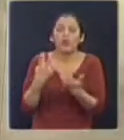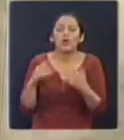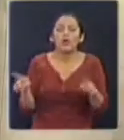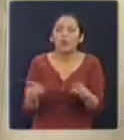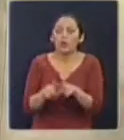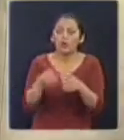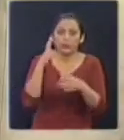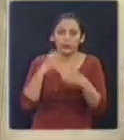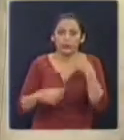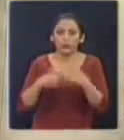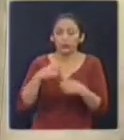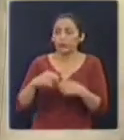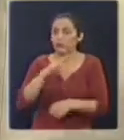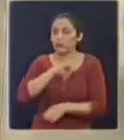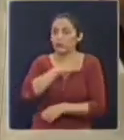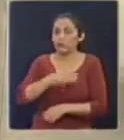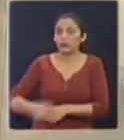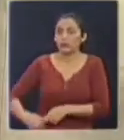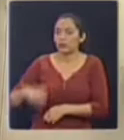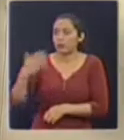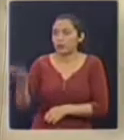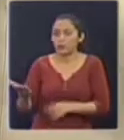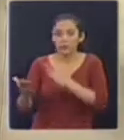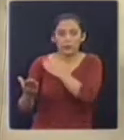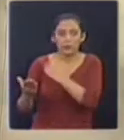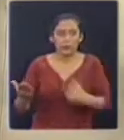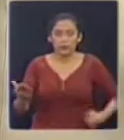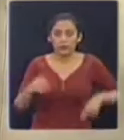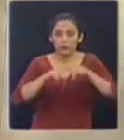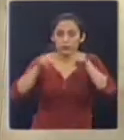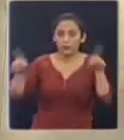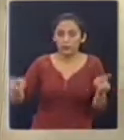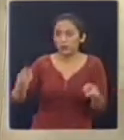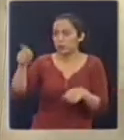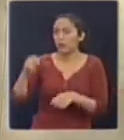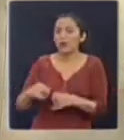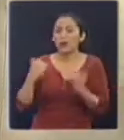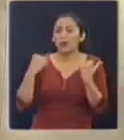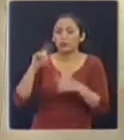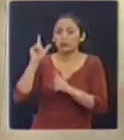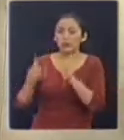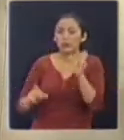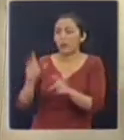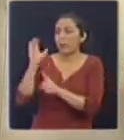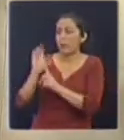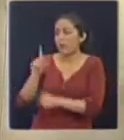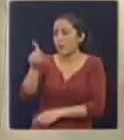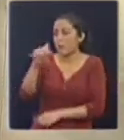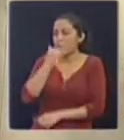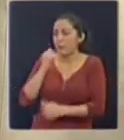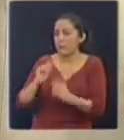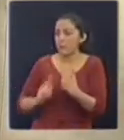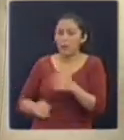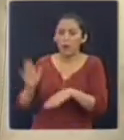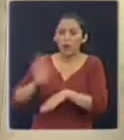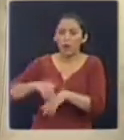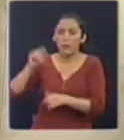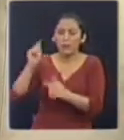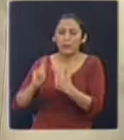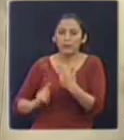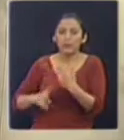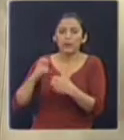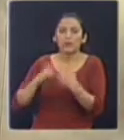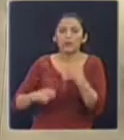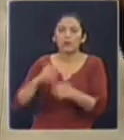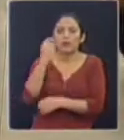por el manejo económico. Y hay casos que han estallado en otras En otros países, como en el propio Brasil, en los